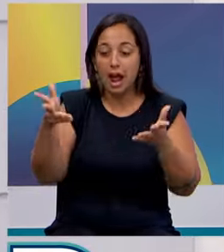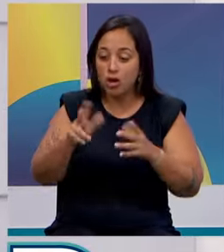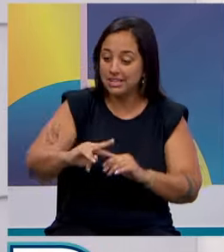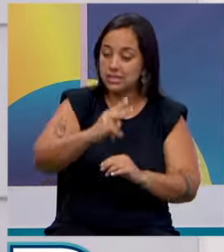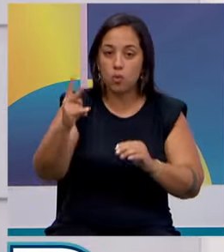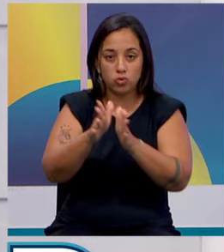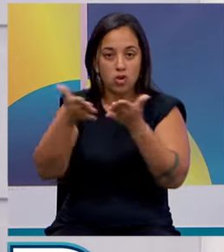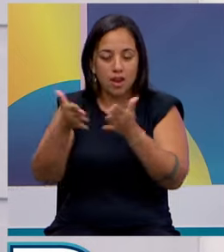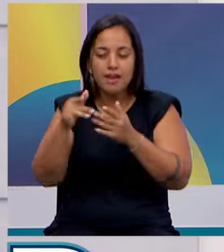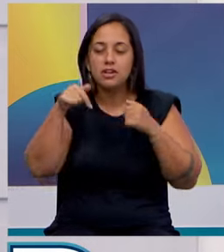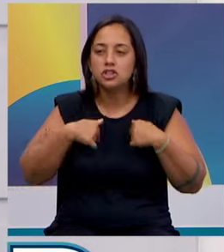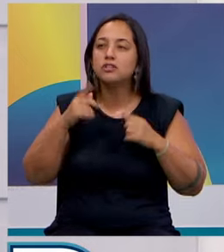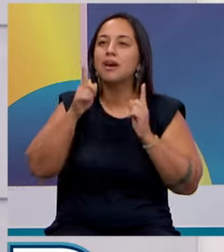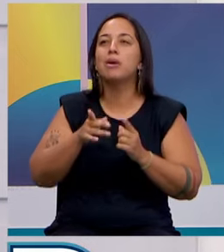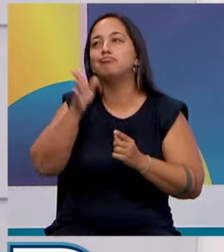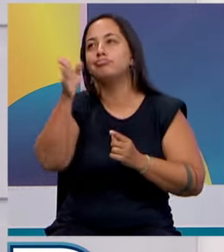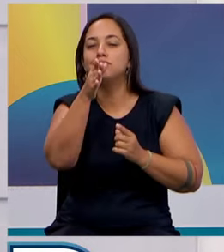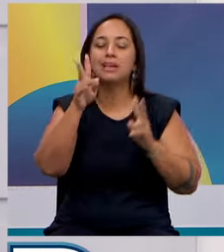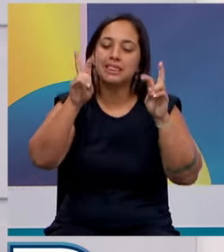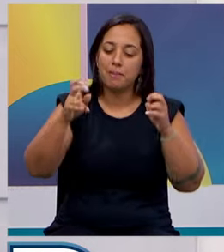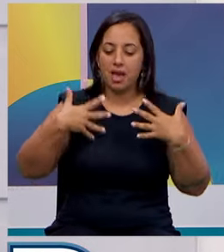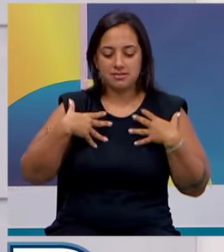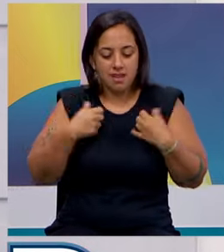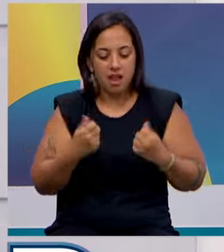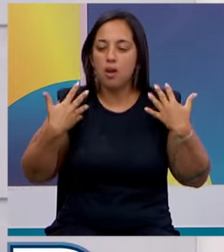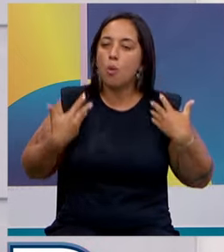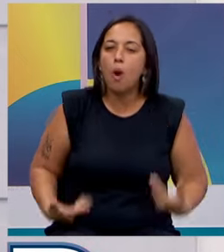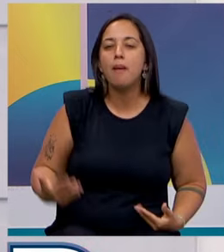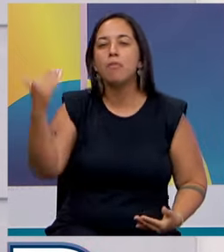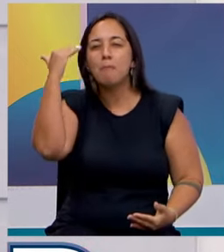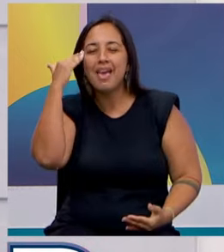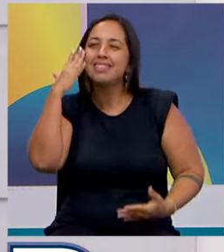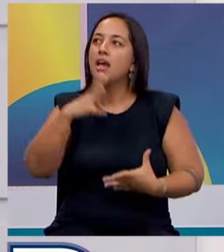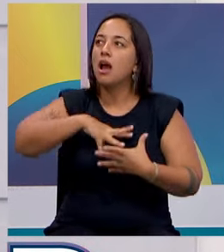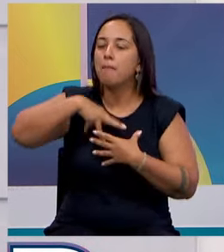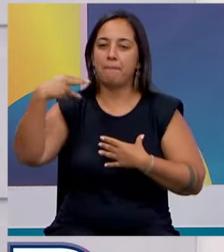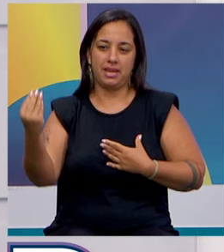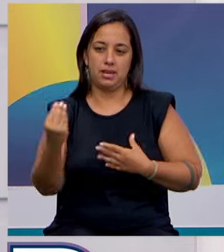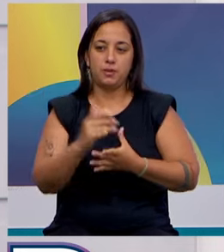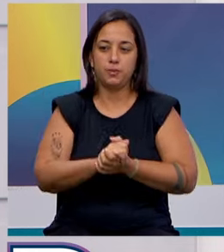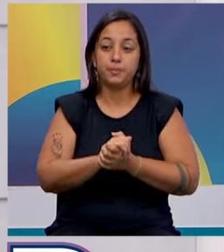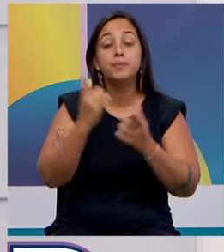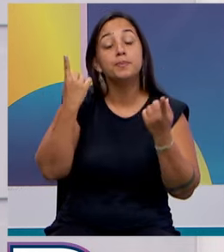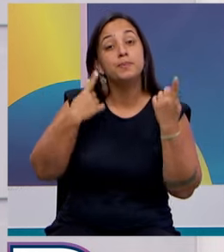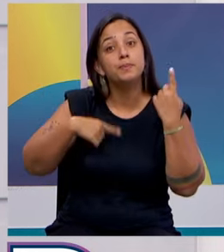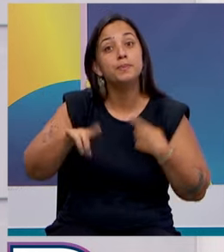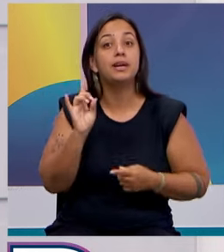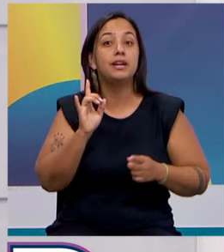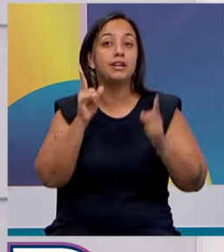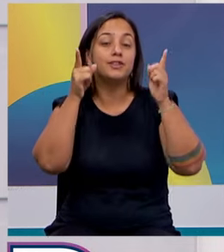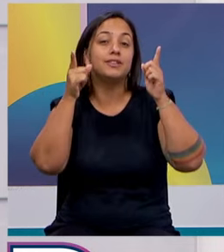también recorro esto de la sanación, de los cuerpos, de las mentes, de los espíritus. Pero sobre todo